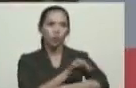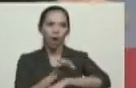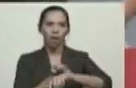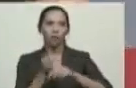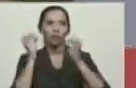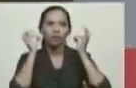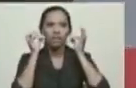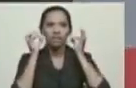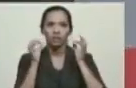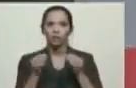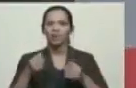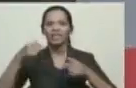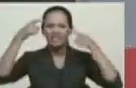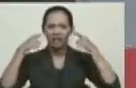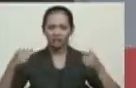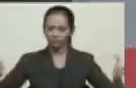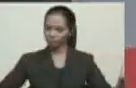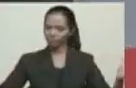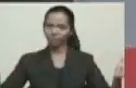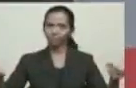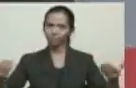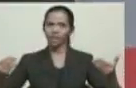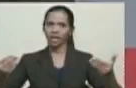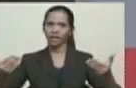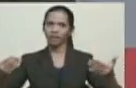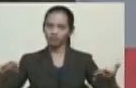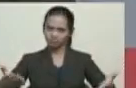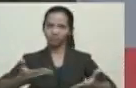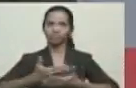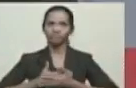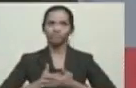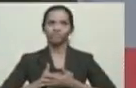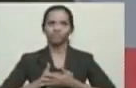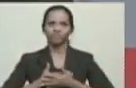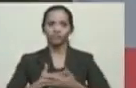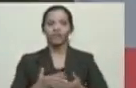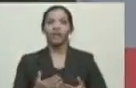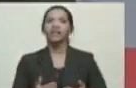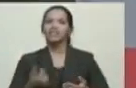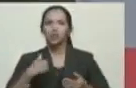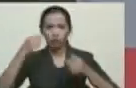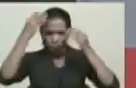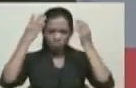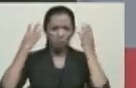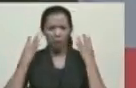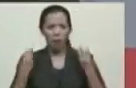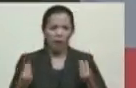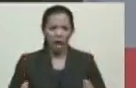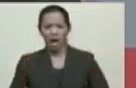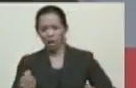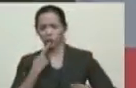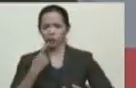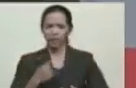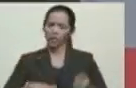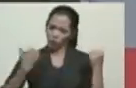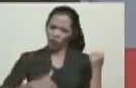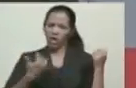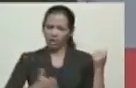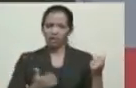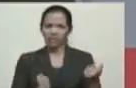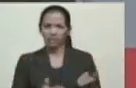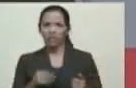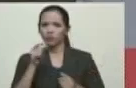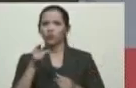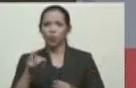Chávez me recibió con los brazos abiertos, me decía, caramba, si yo tuviera el pelo largo y tocara guitarra, cantaría